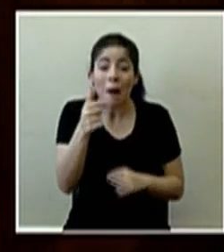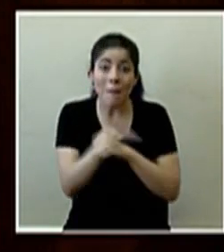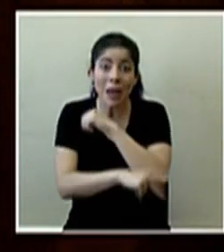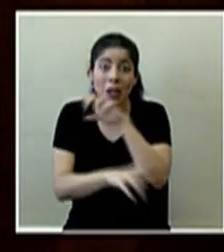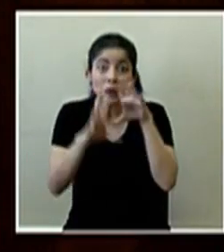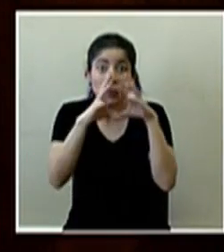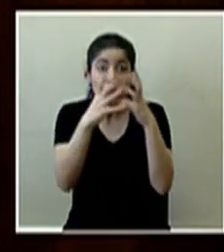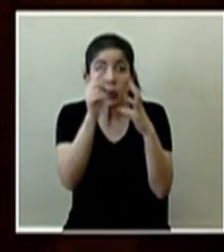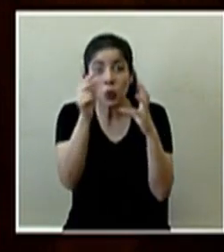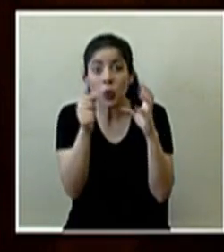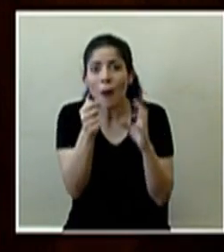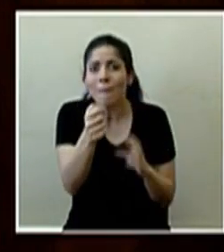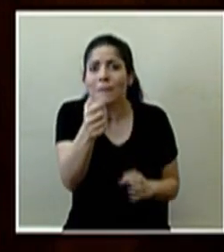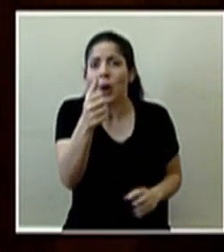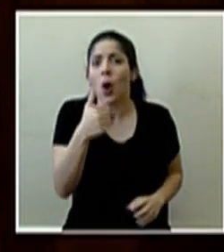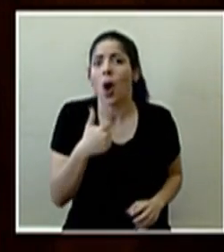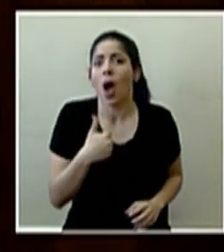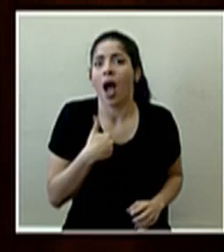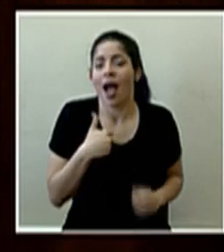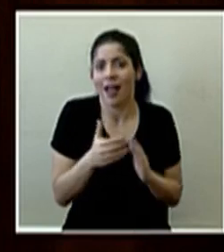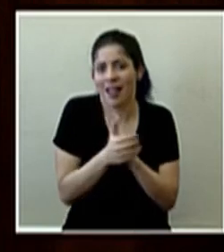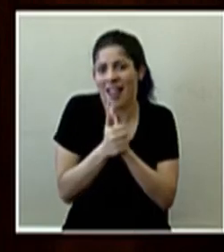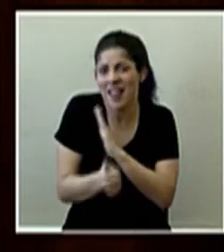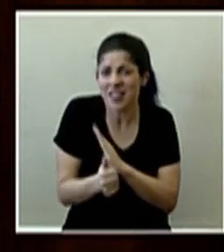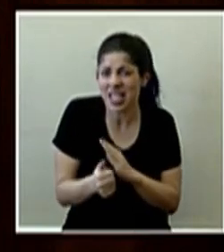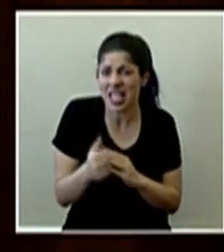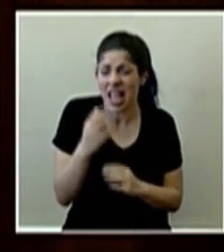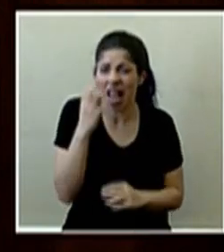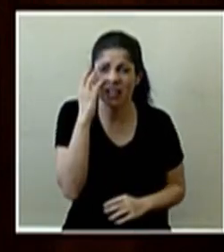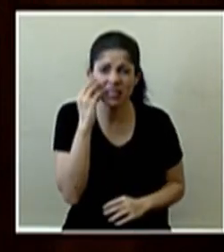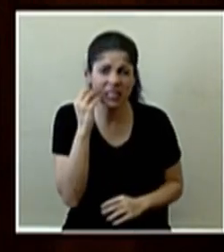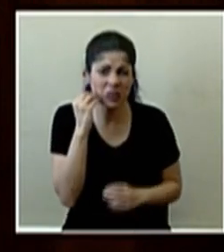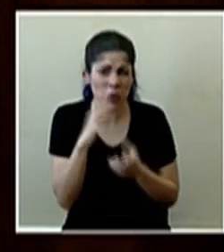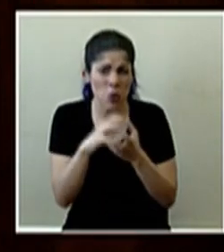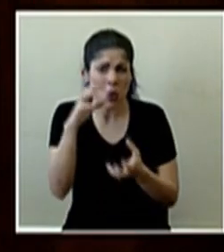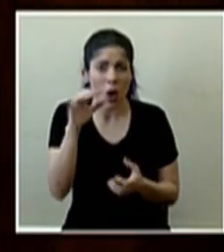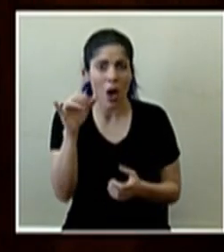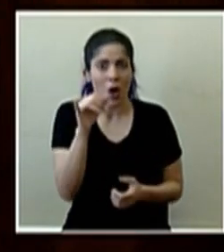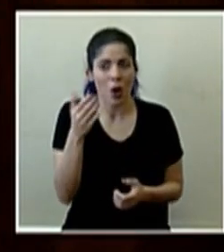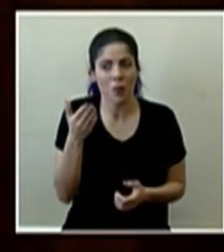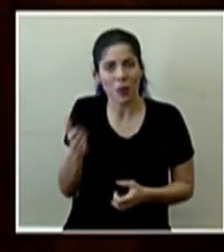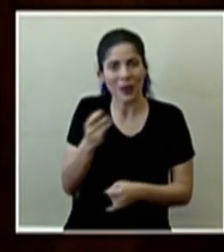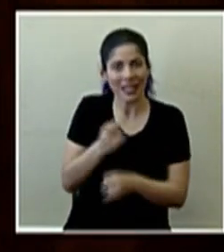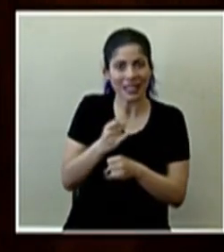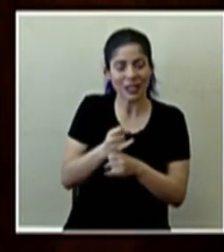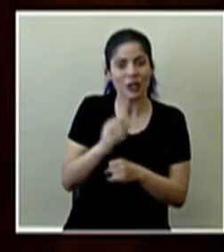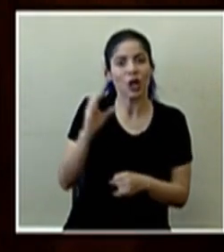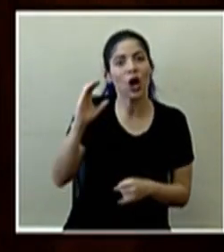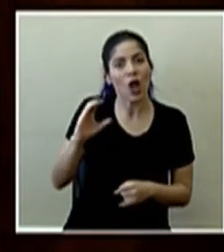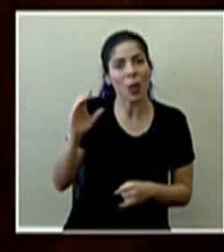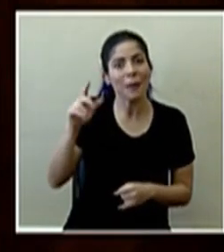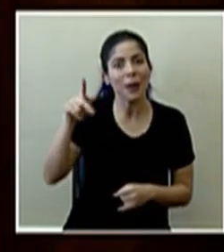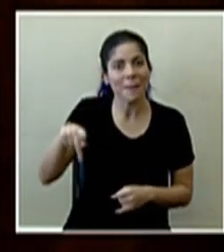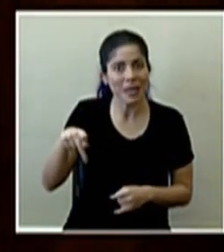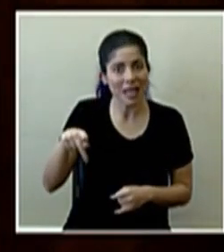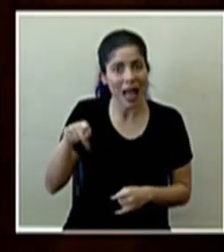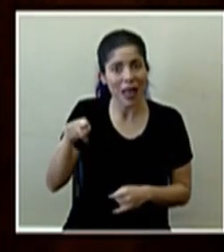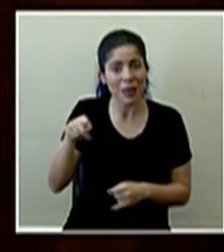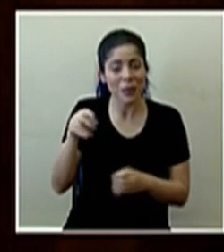mundo que tienen las habilidades y la experiencia que tiene el Instituto Cloromido Picado para